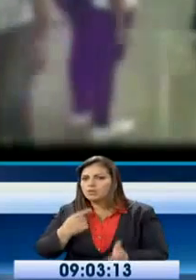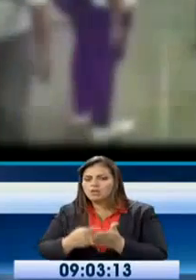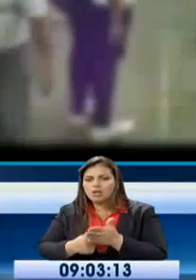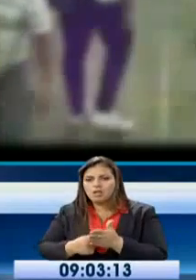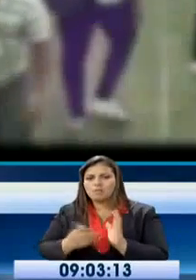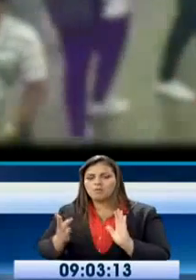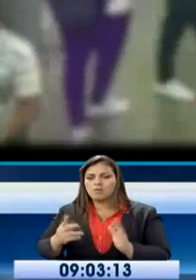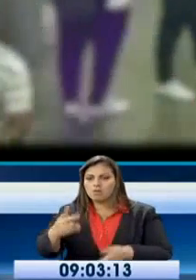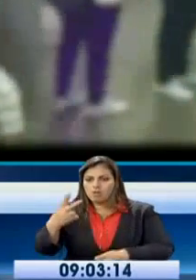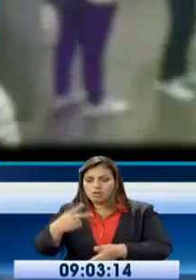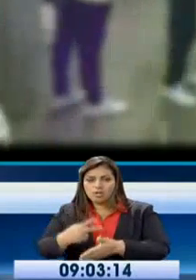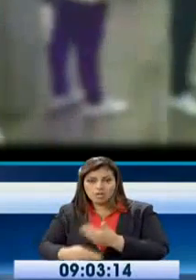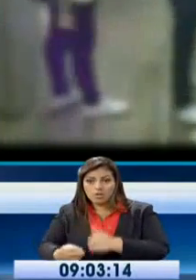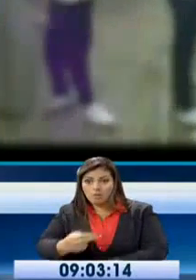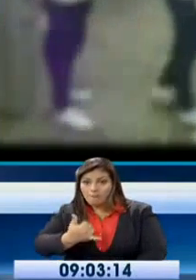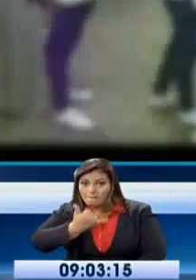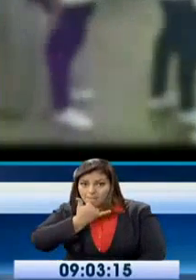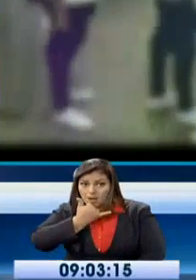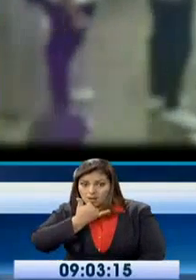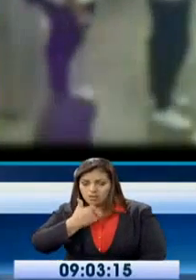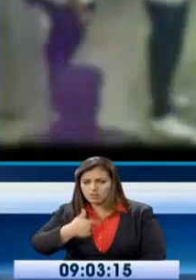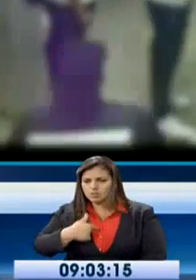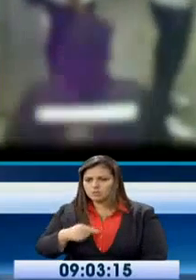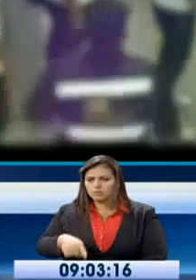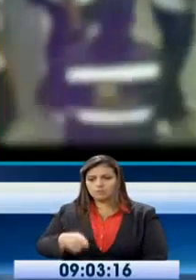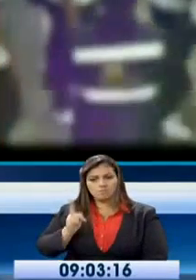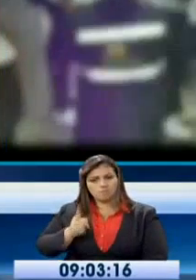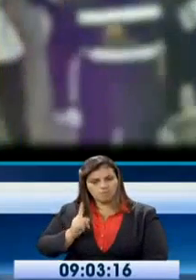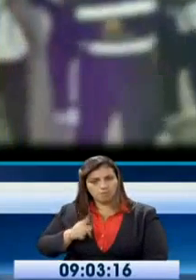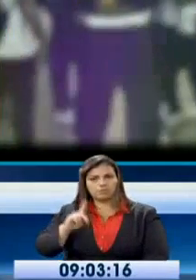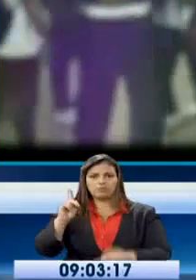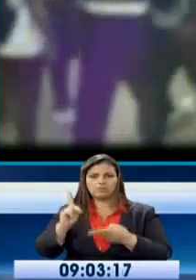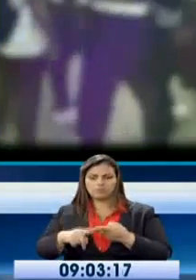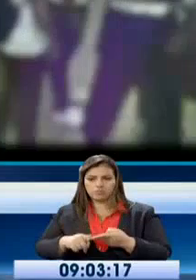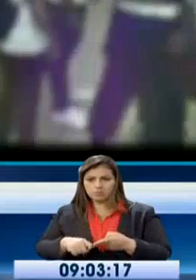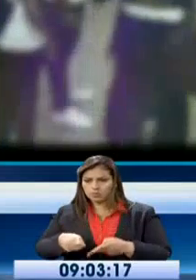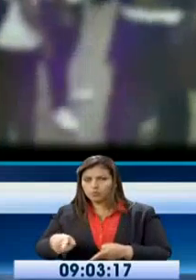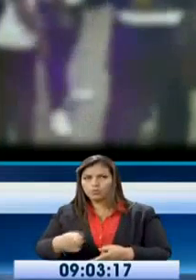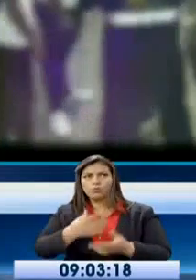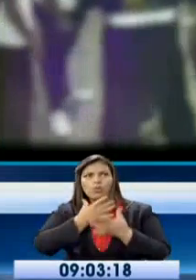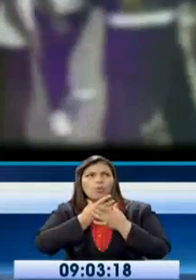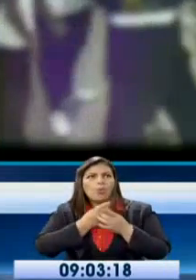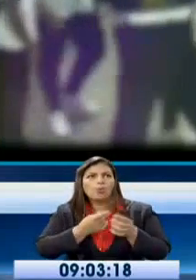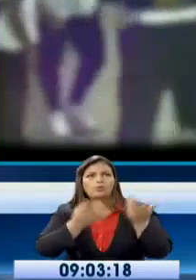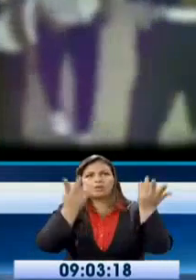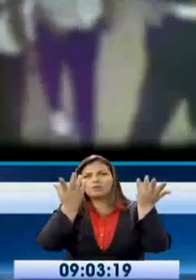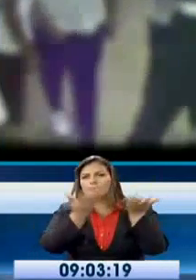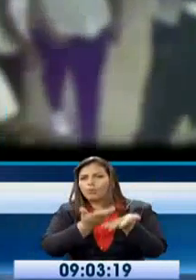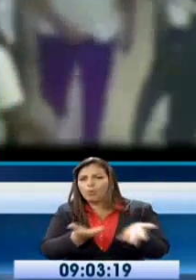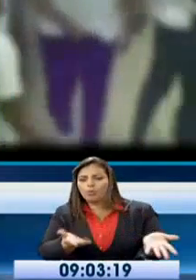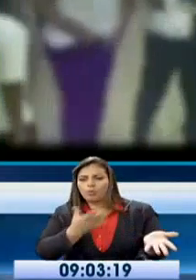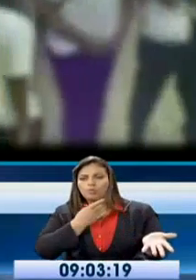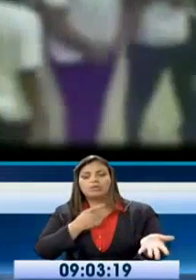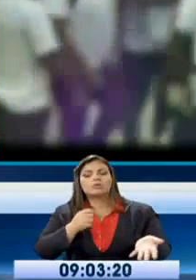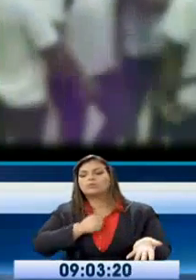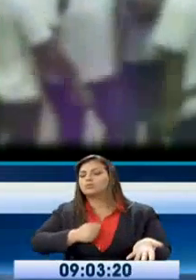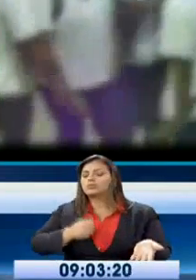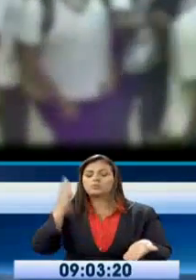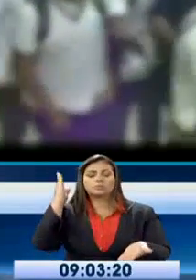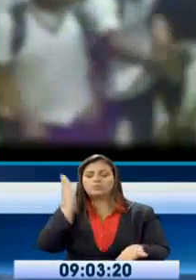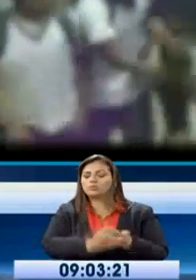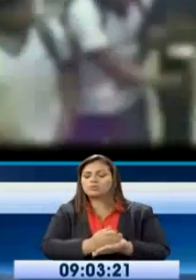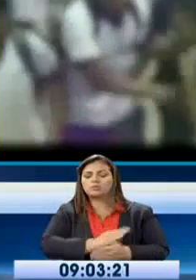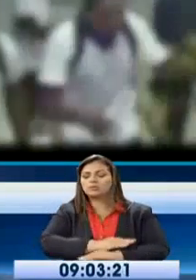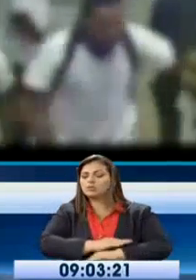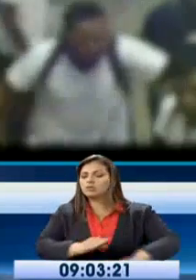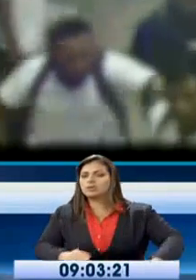Castigándolo, quitándole lo que más a ellos les gusta. ¿Ya? ¿O tal vez también usted buscar ayuda? Sí. ¿La ayuda de un orientador en el mismo